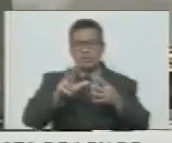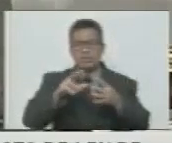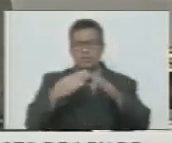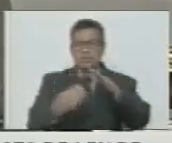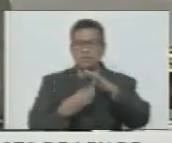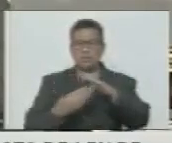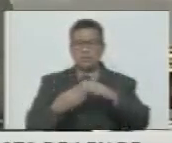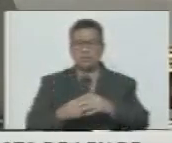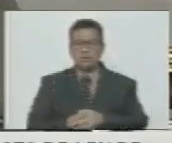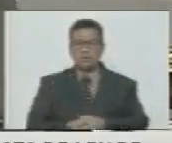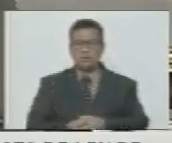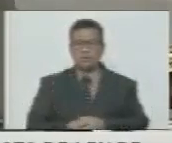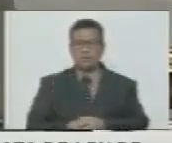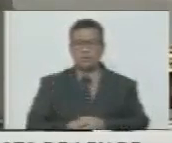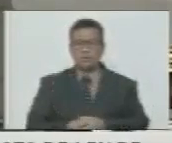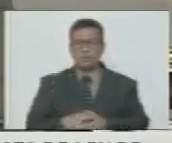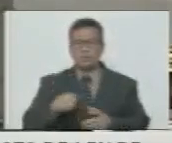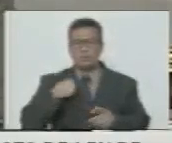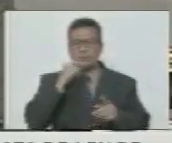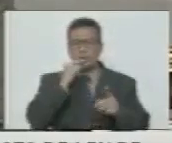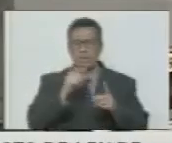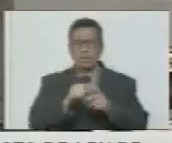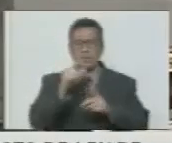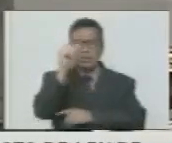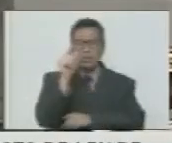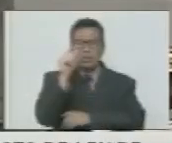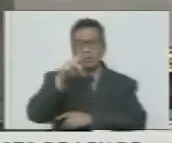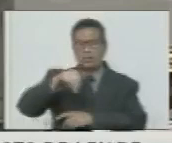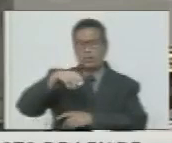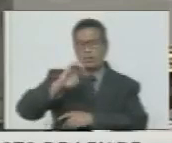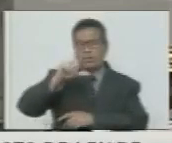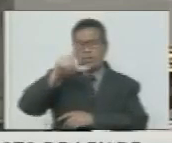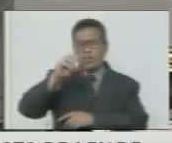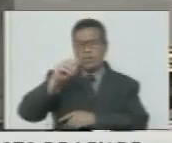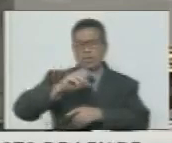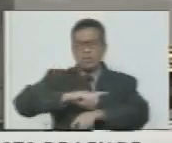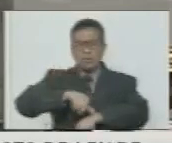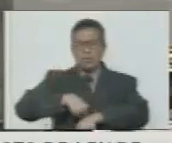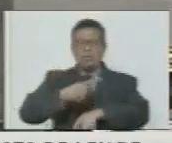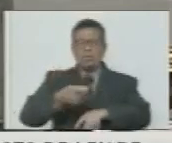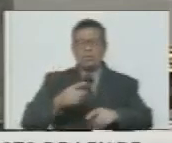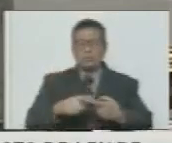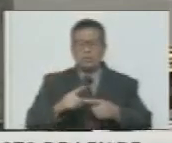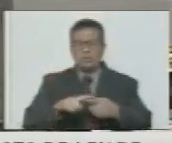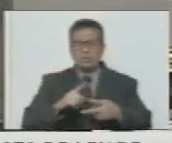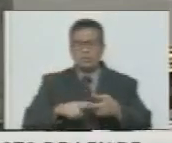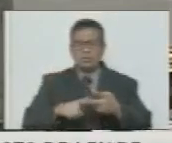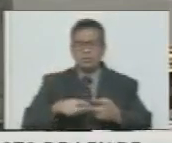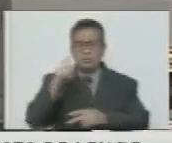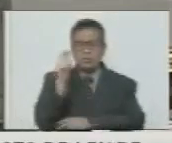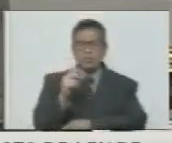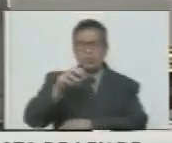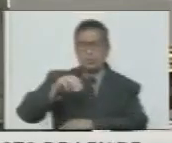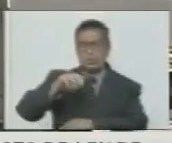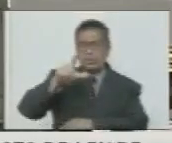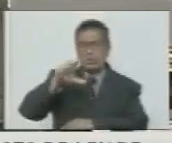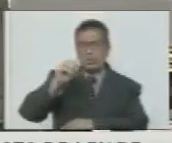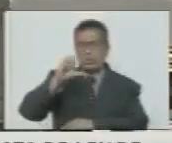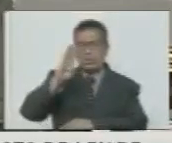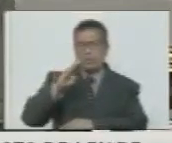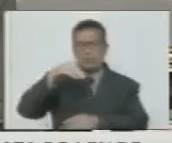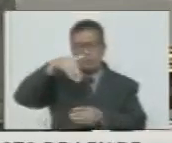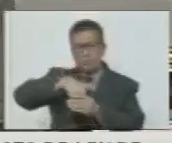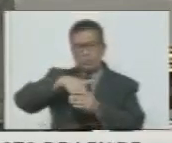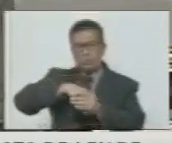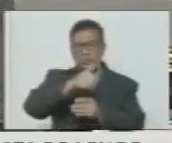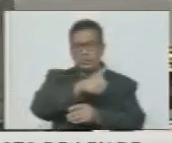basado en la opinión del diputado Carlos Melo y la posterior propuesta de diferimiento por parte del diputado Ramón Ledo. Votemos